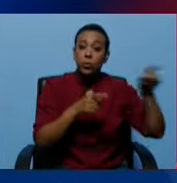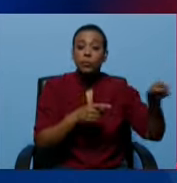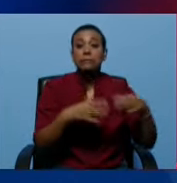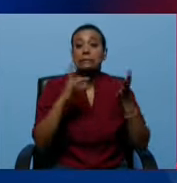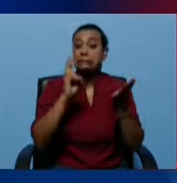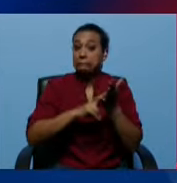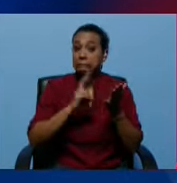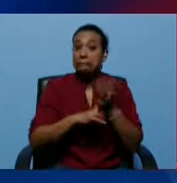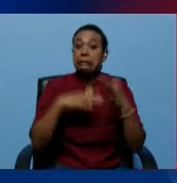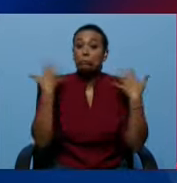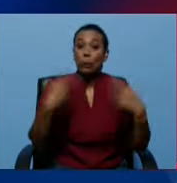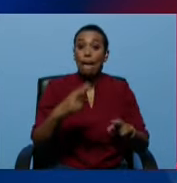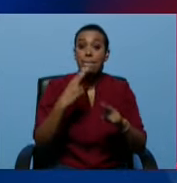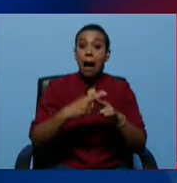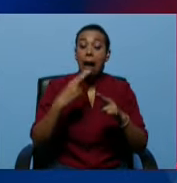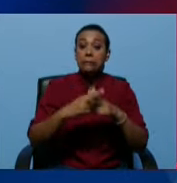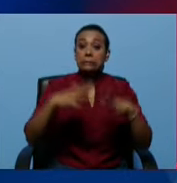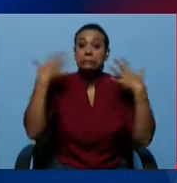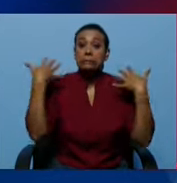Verdaderamente es terrorífico.